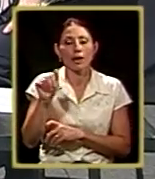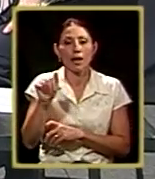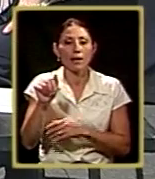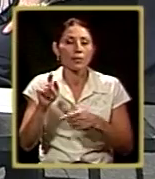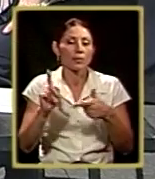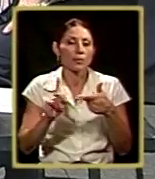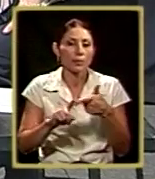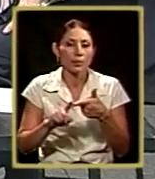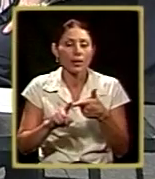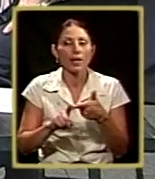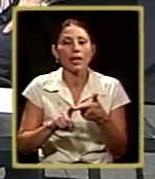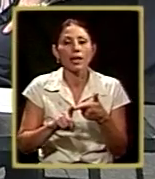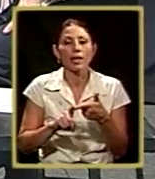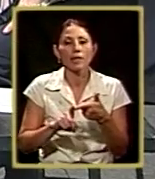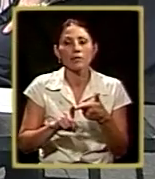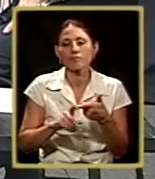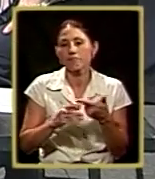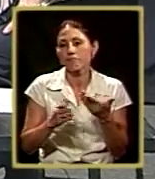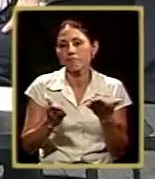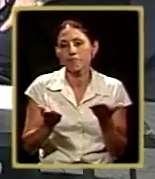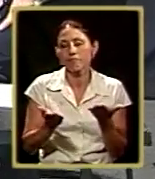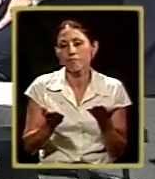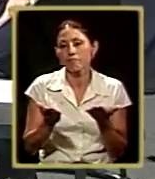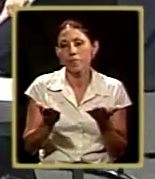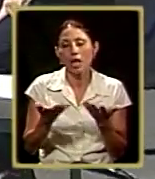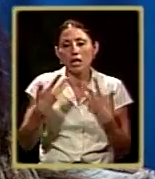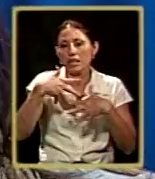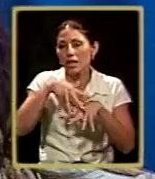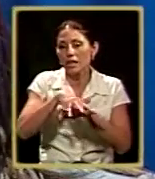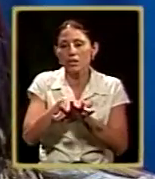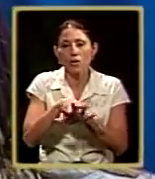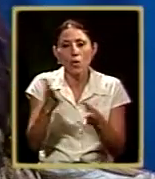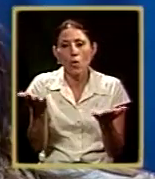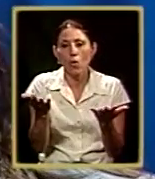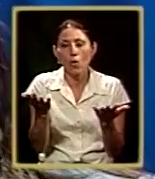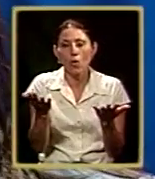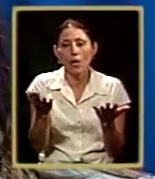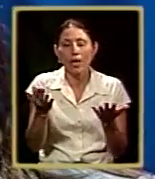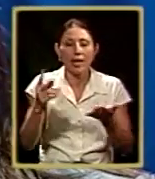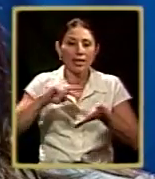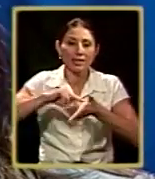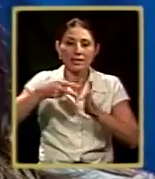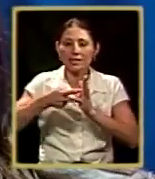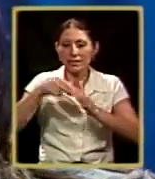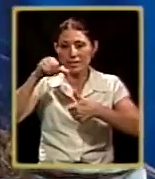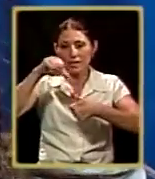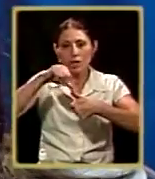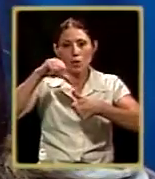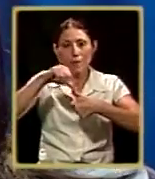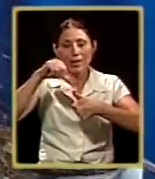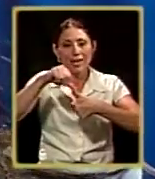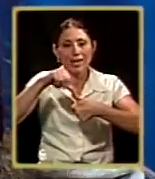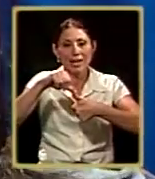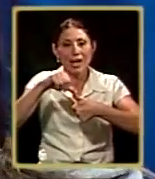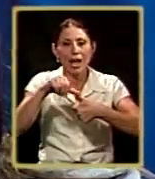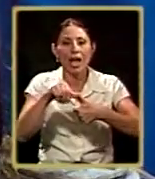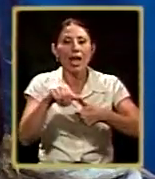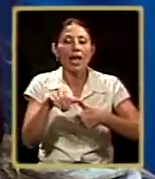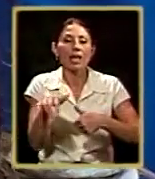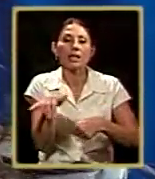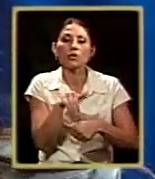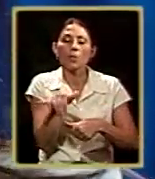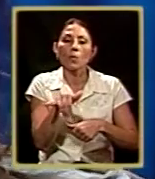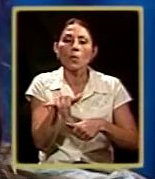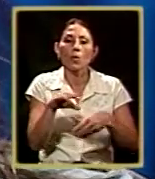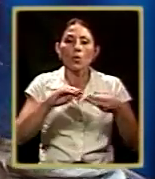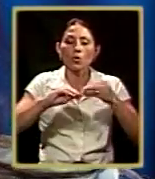temas como algún tipo de integración. Es decir, Centroamérica debe ser lo número 1, me parece, en la agenda de